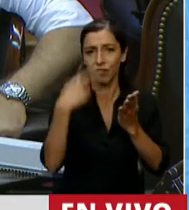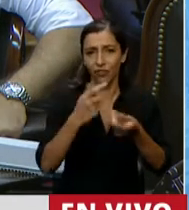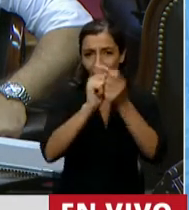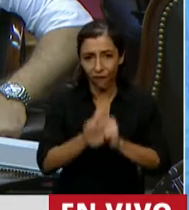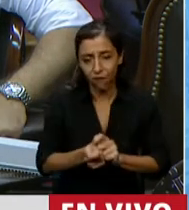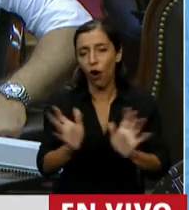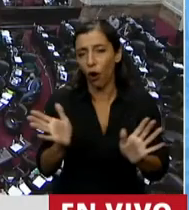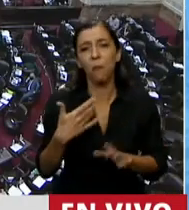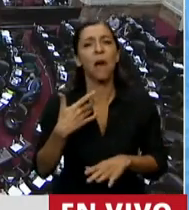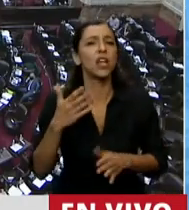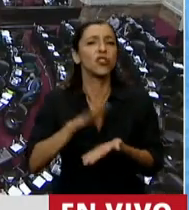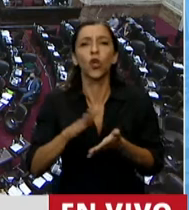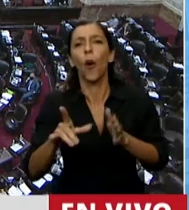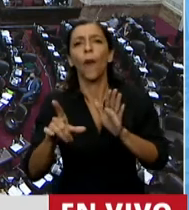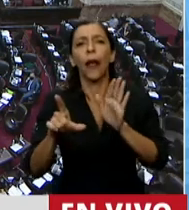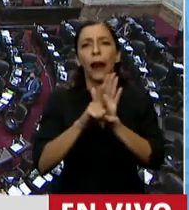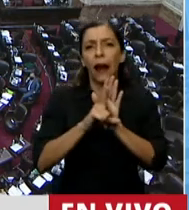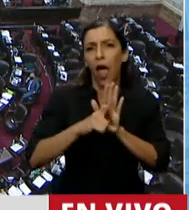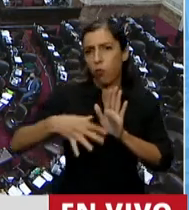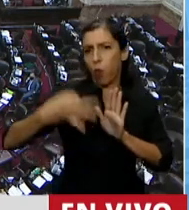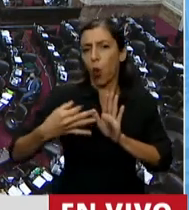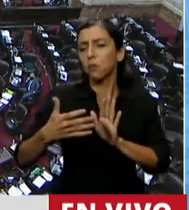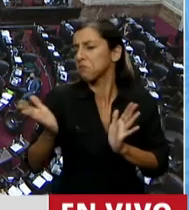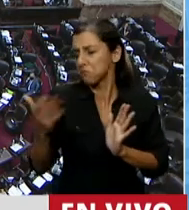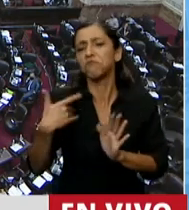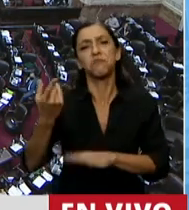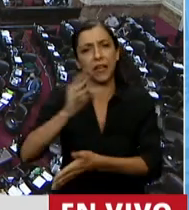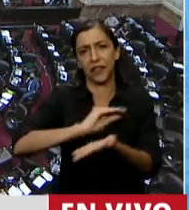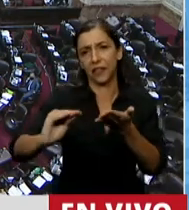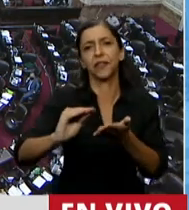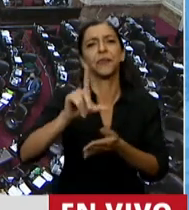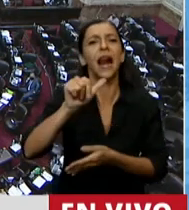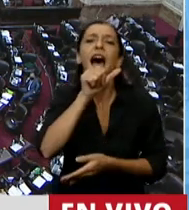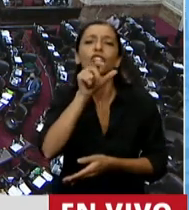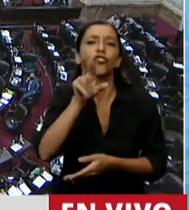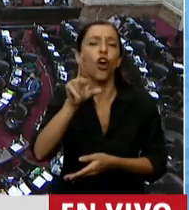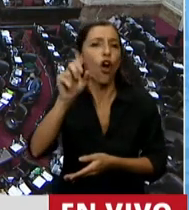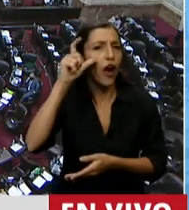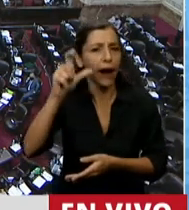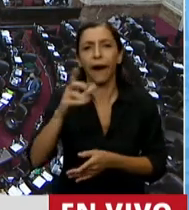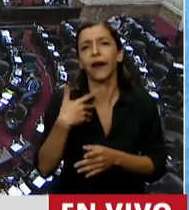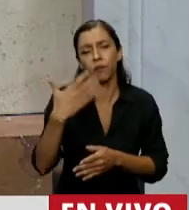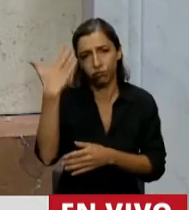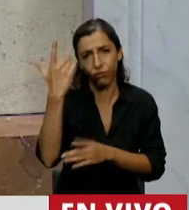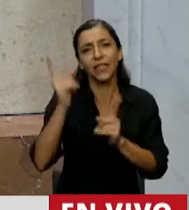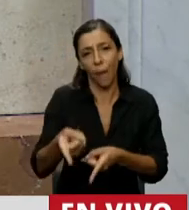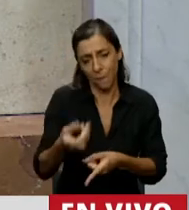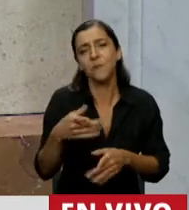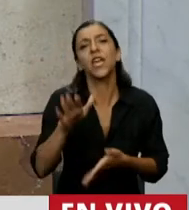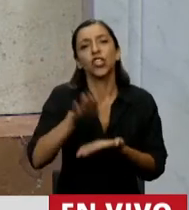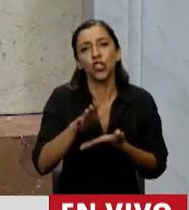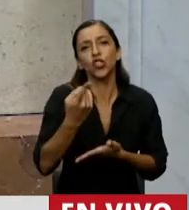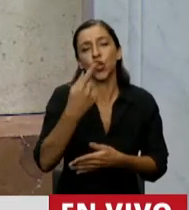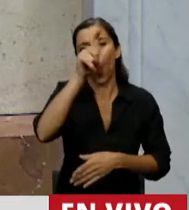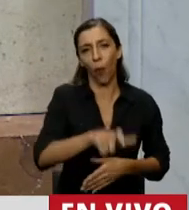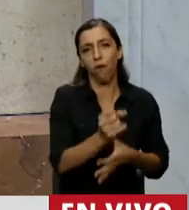La vecina diputada La Torre citó a una de las más prestigiosas doctrinarias argentinas